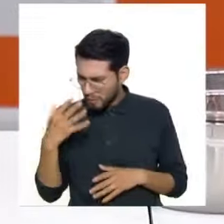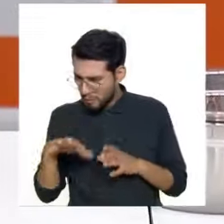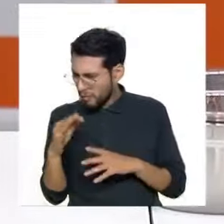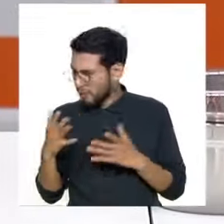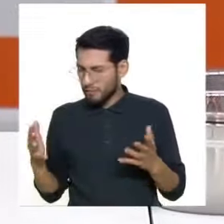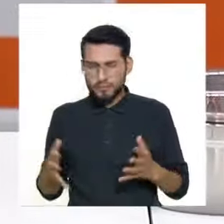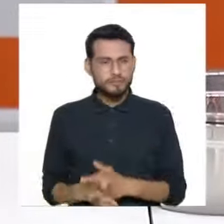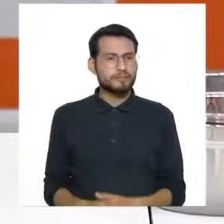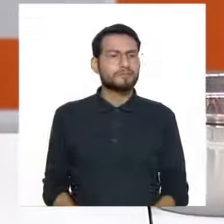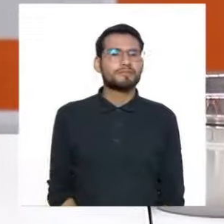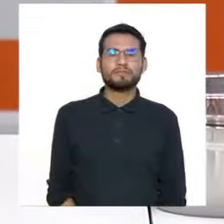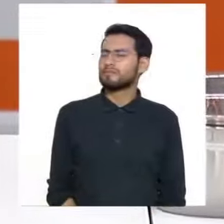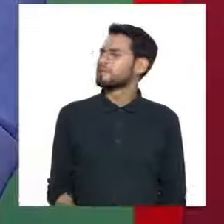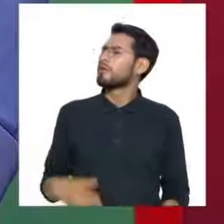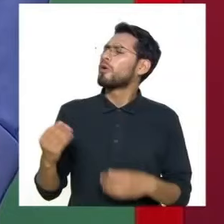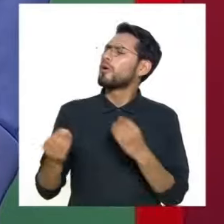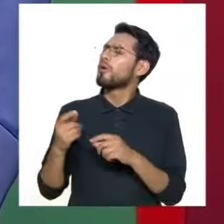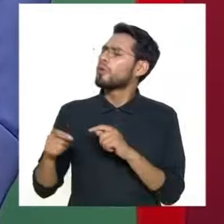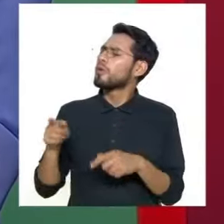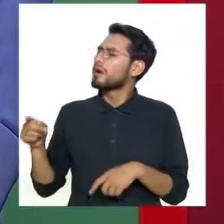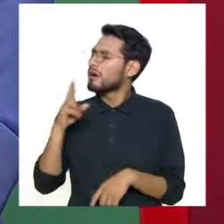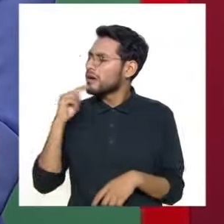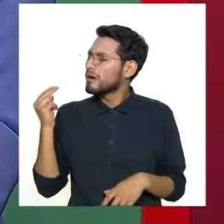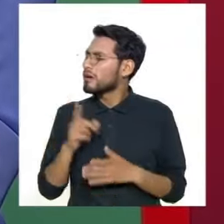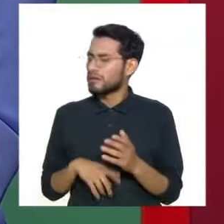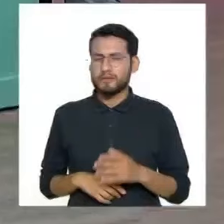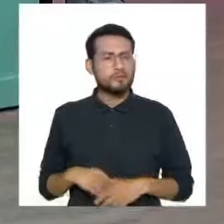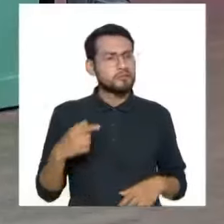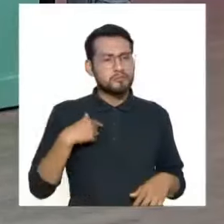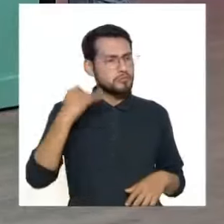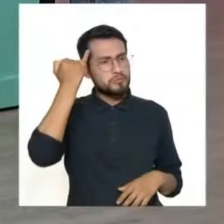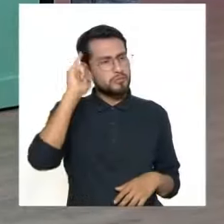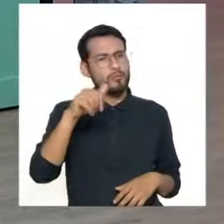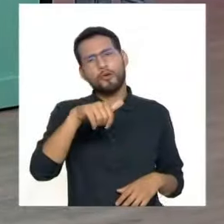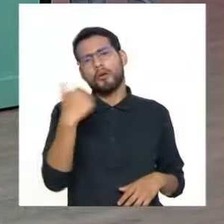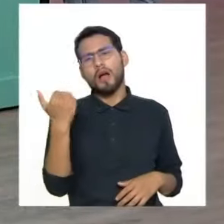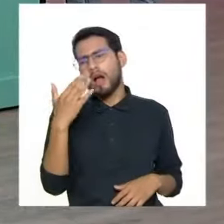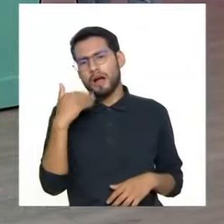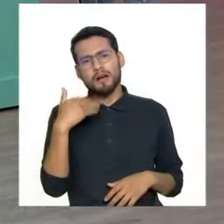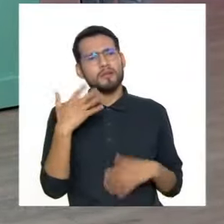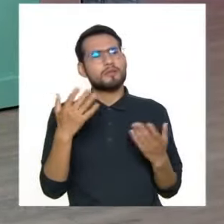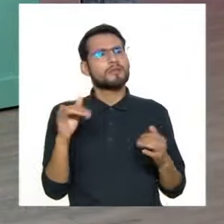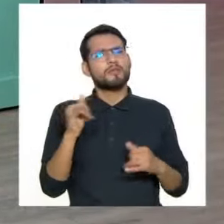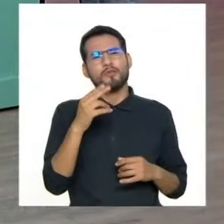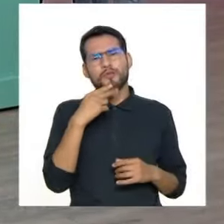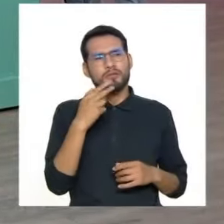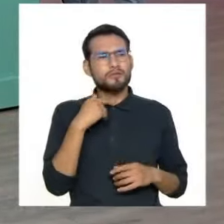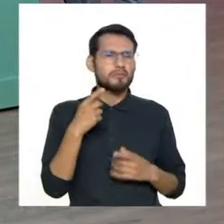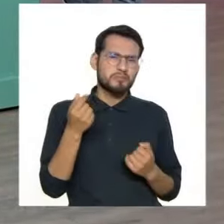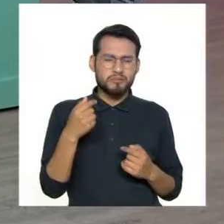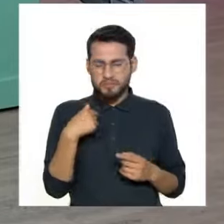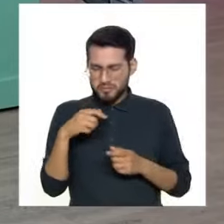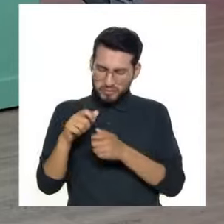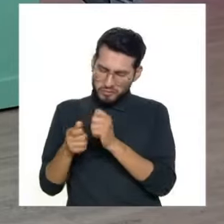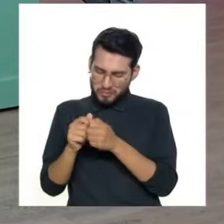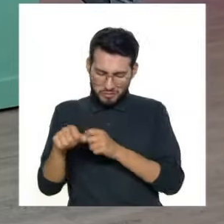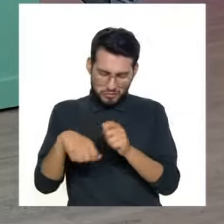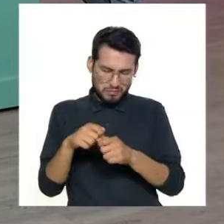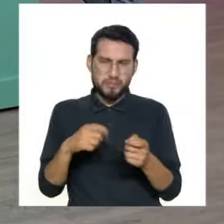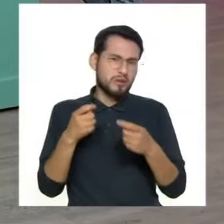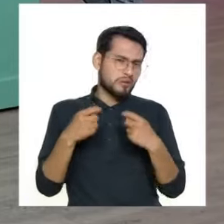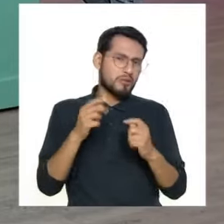lado y Y cómo cocinabas Entonces nicolasa cuál era el inventaba Había otro tipo de ají que es como un ají dulce Entonces lo pelaba y hacía mi